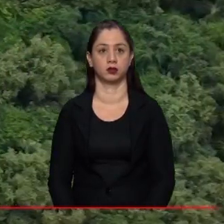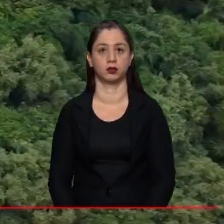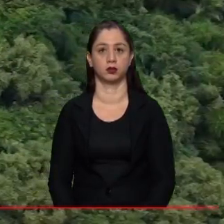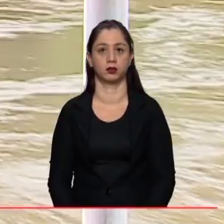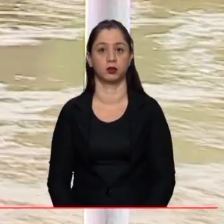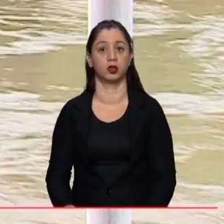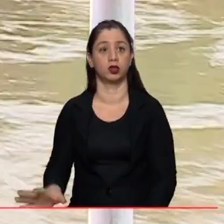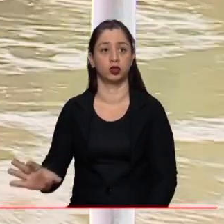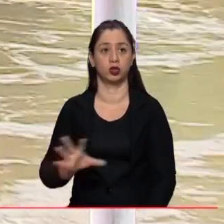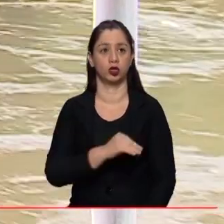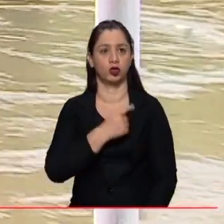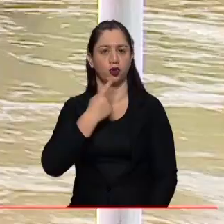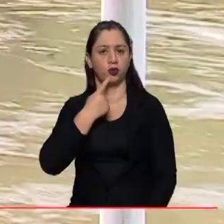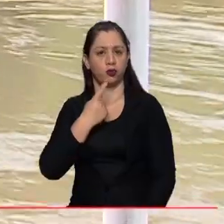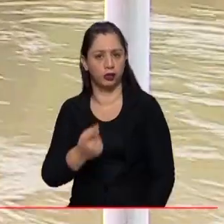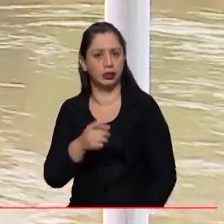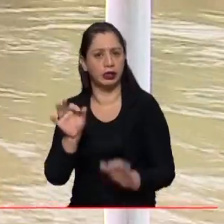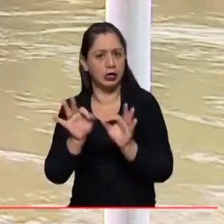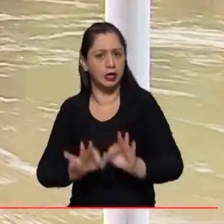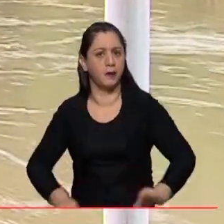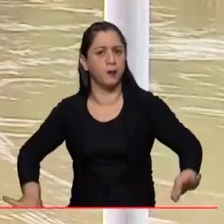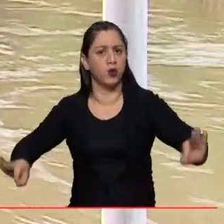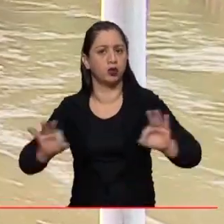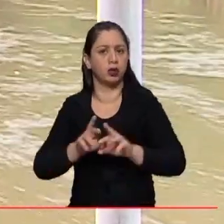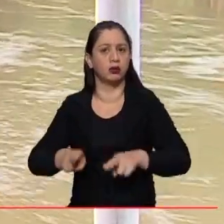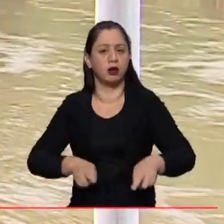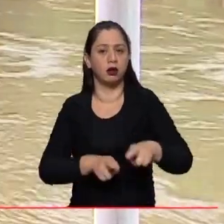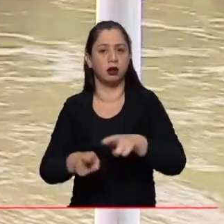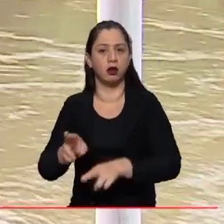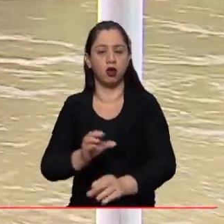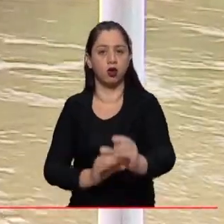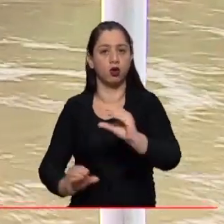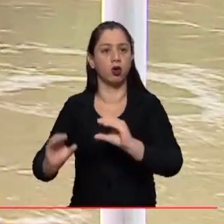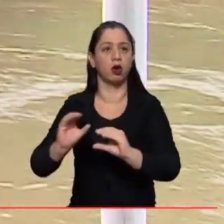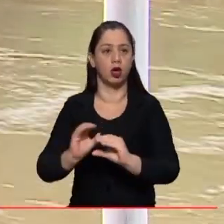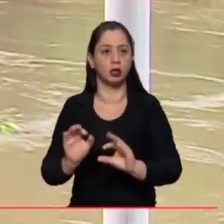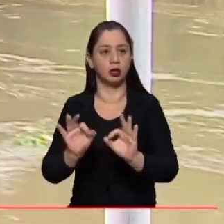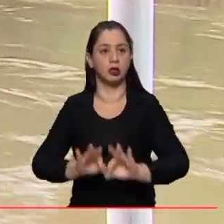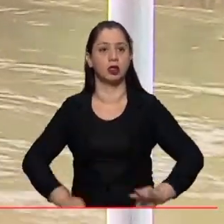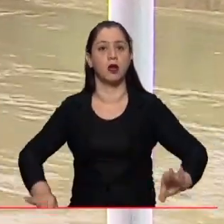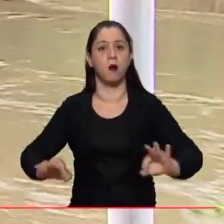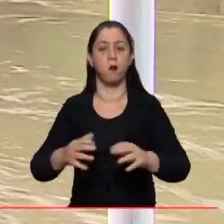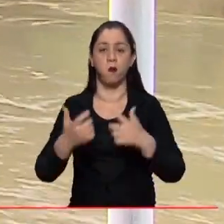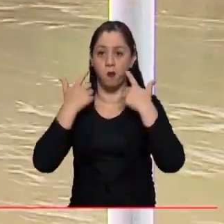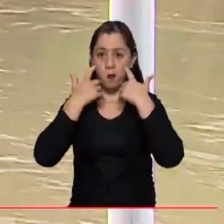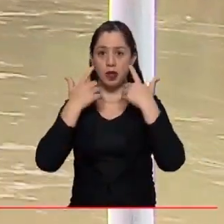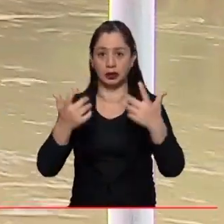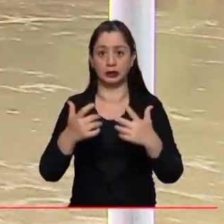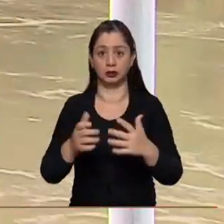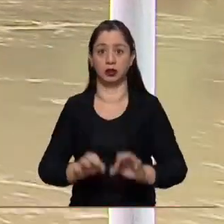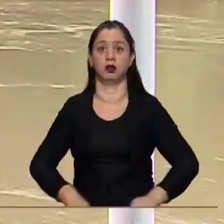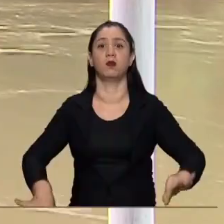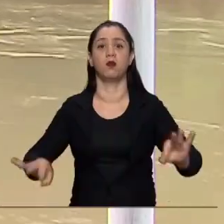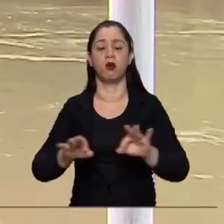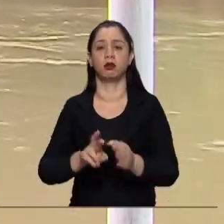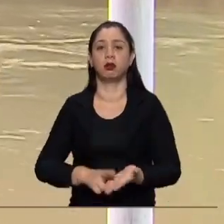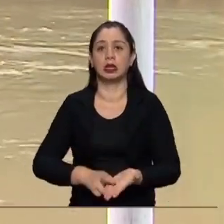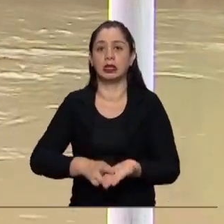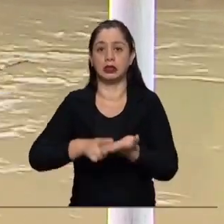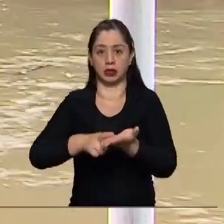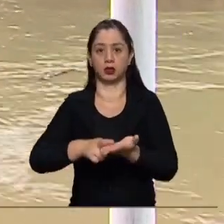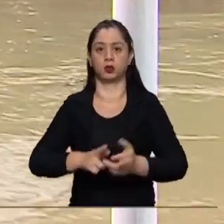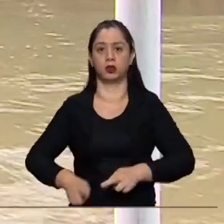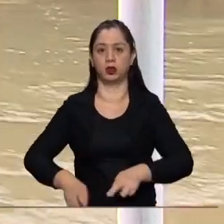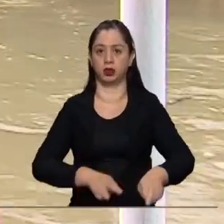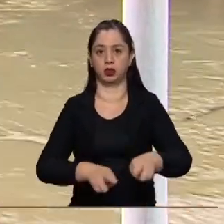Todo lo que se diga acerca de la importancia de recuperar el río Cauca es poco ante la magnitud de lo que significa la recuperación del